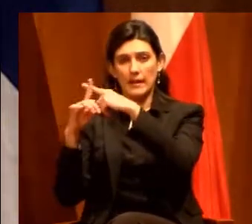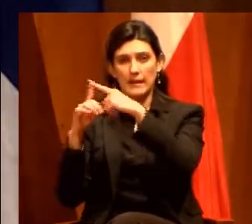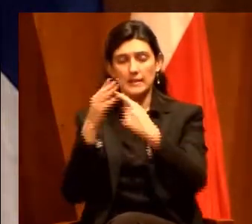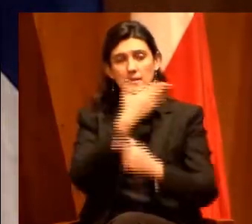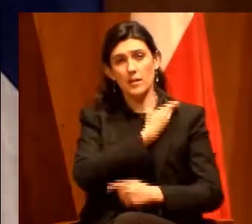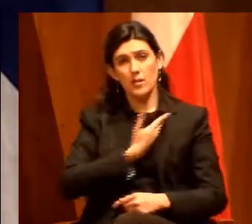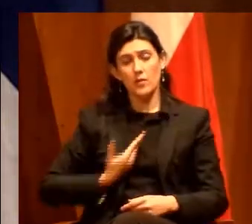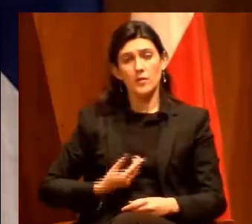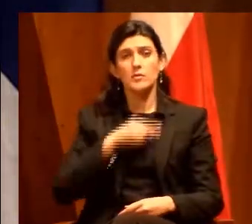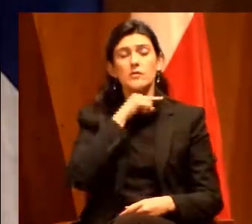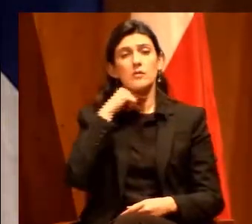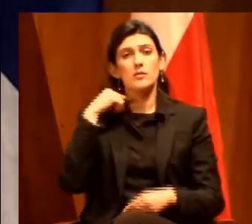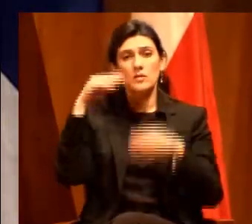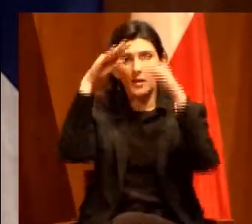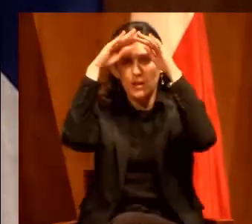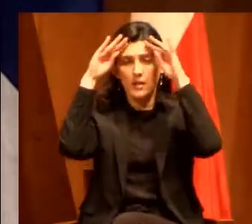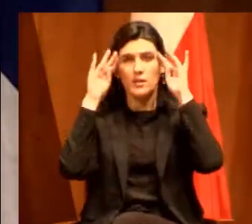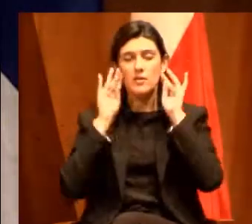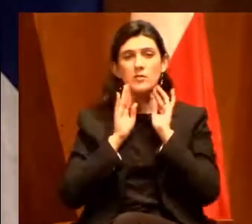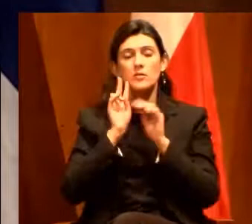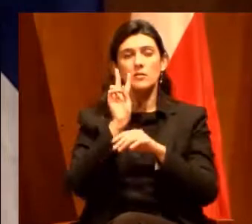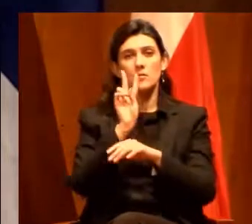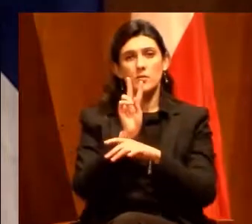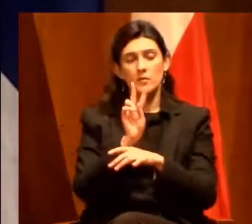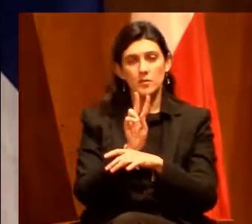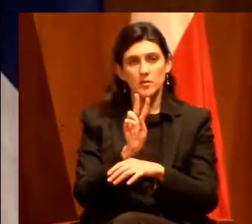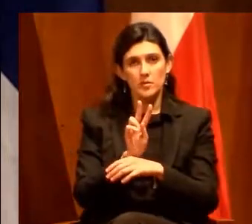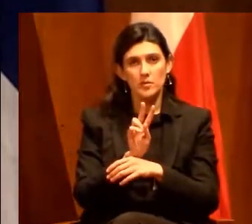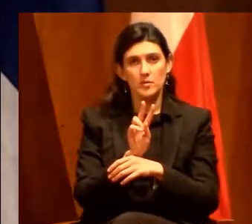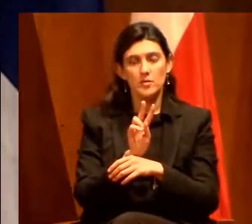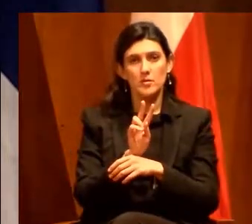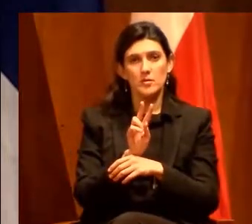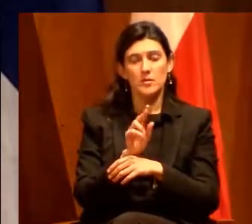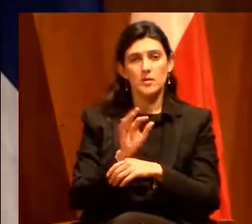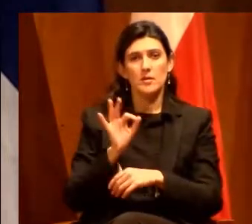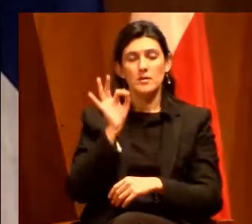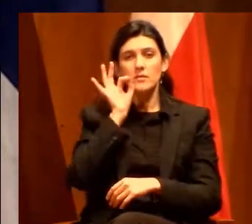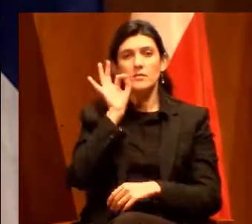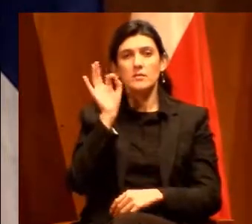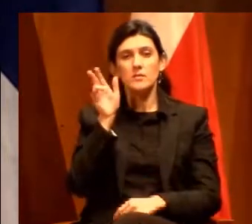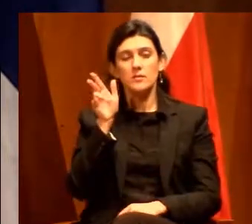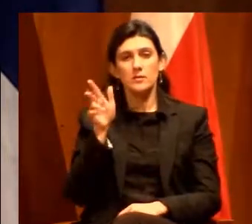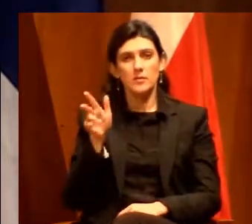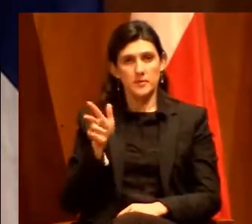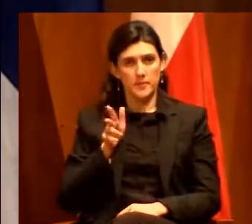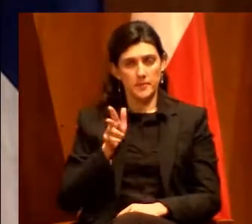gobierno, sacerdotes, religiosos, profesores, señoras.